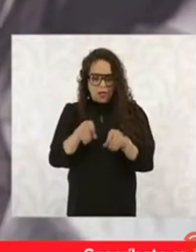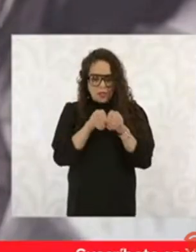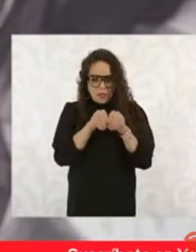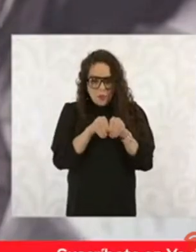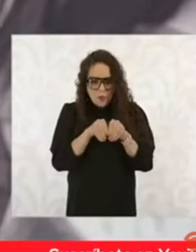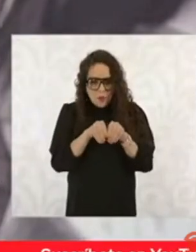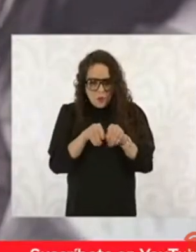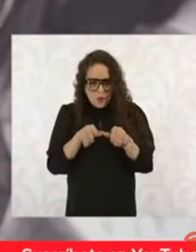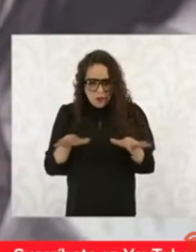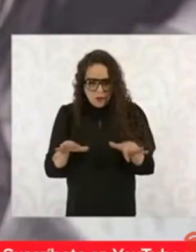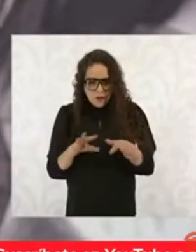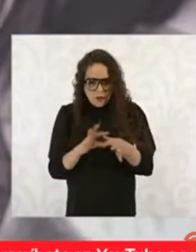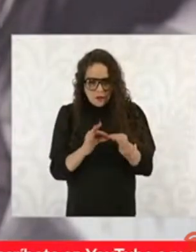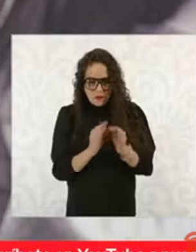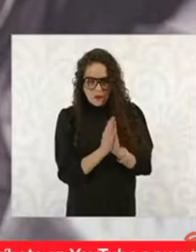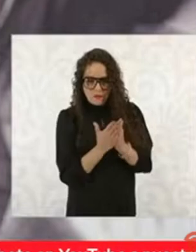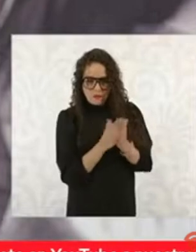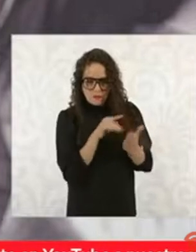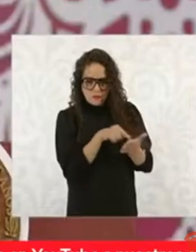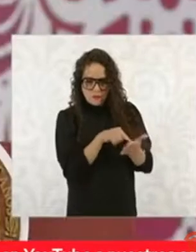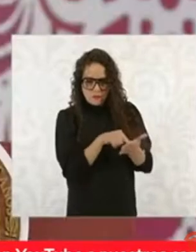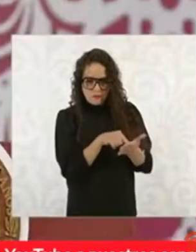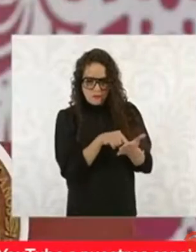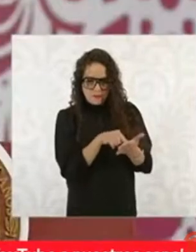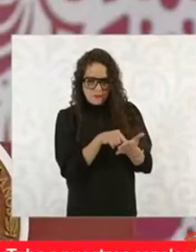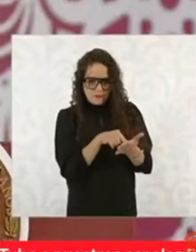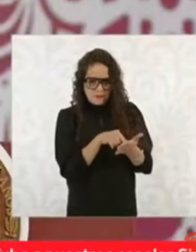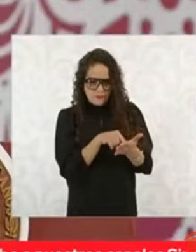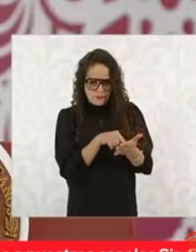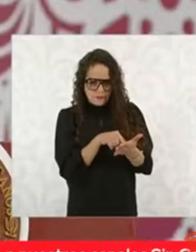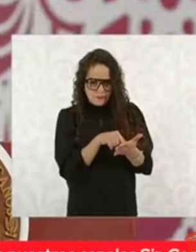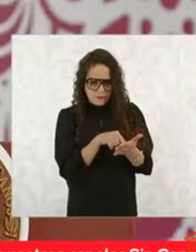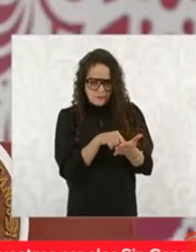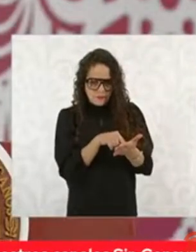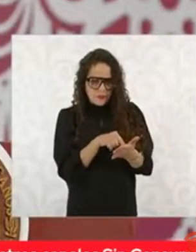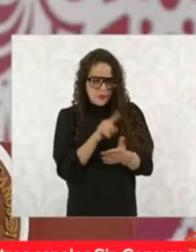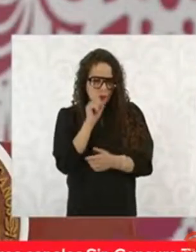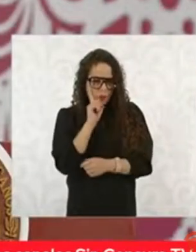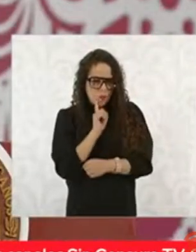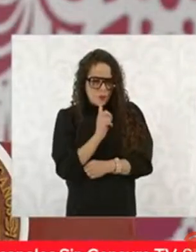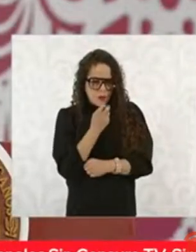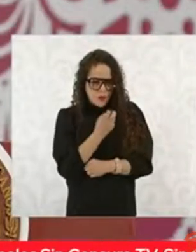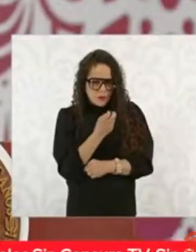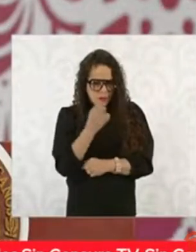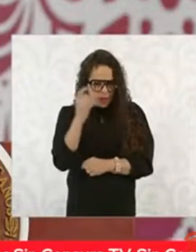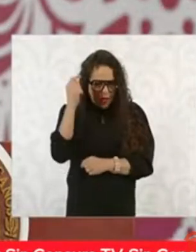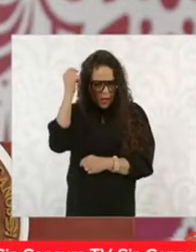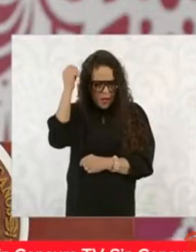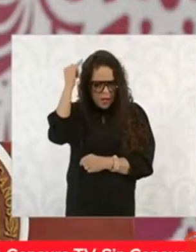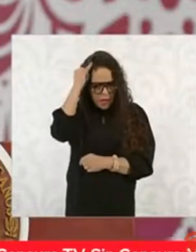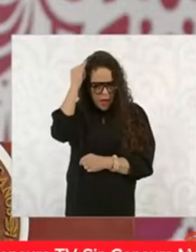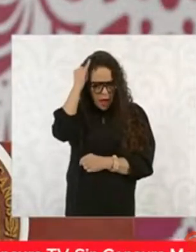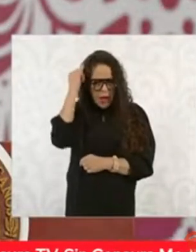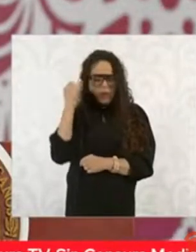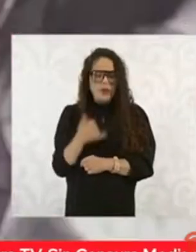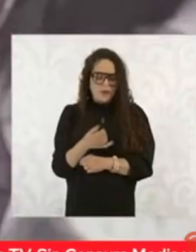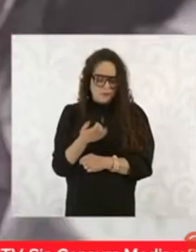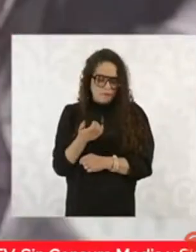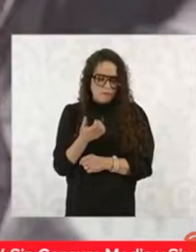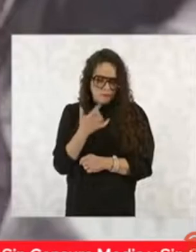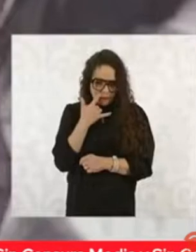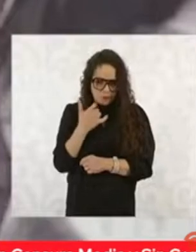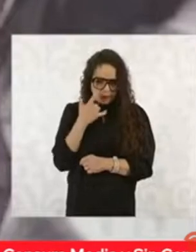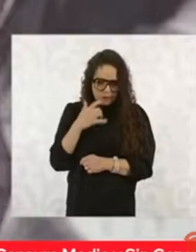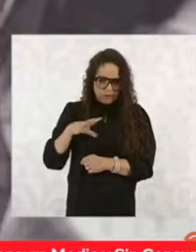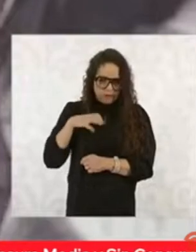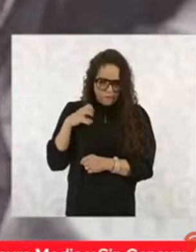un texto de reciente publicación. Finalmente, así como estas mujeres yaquis preservaron, resistieron la cultura y